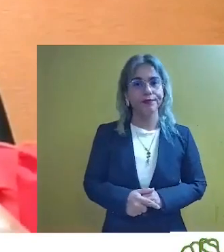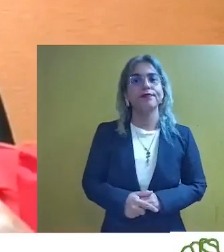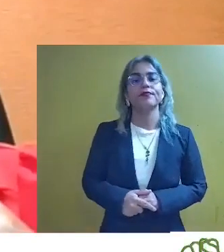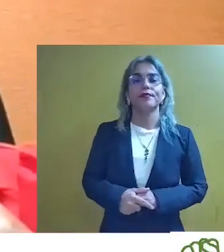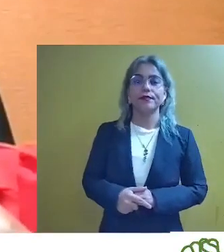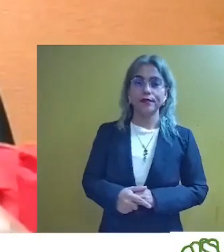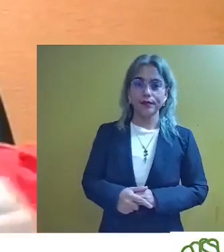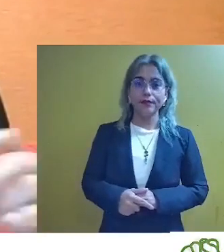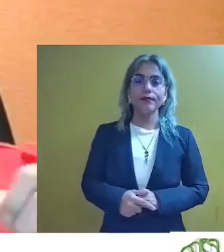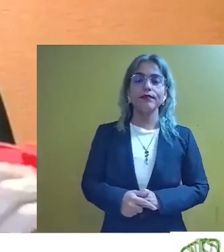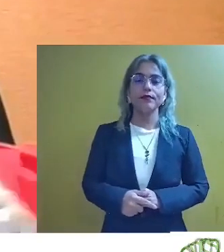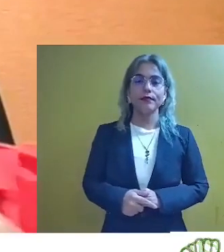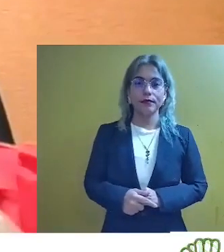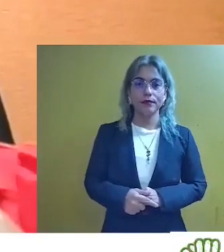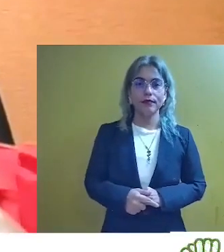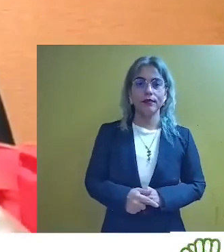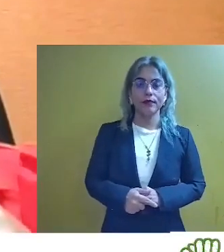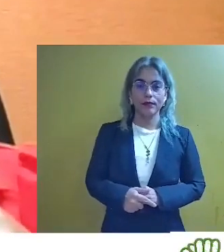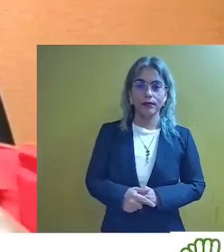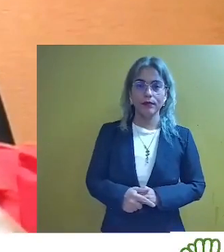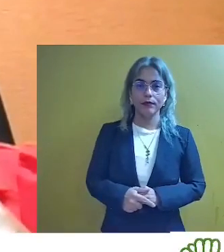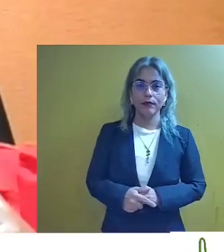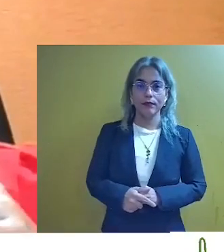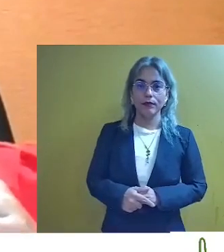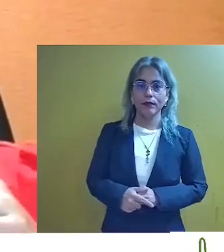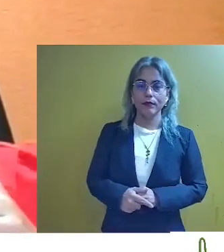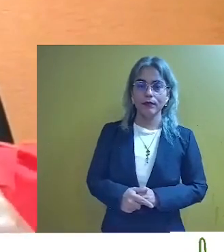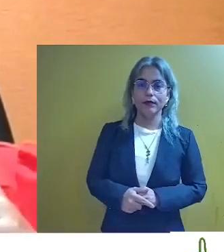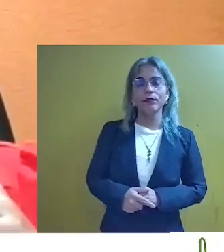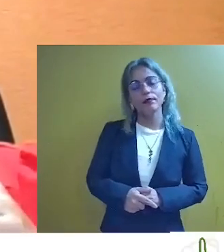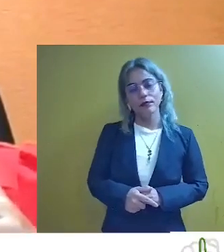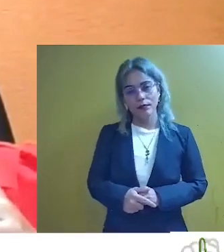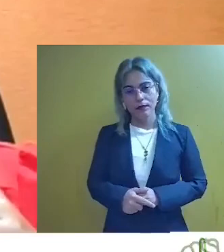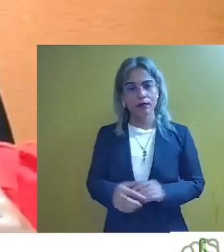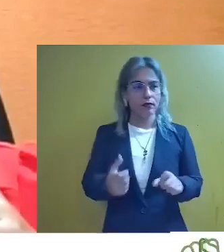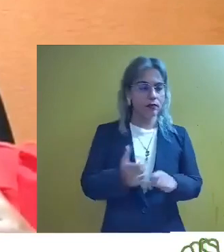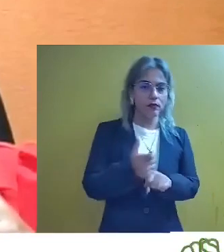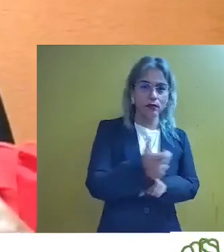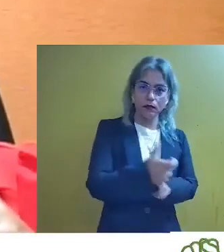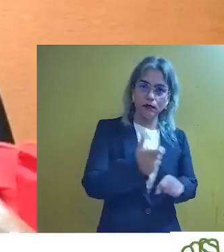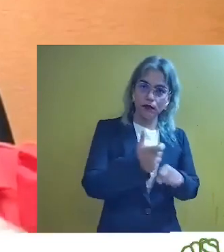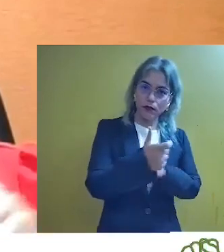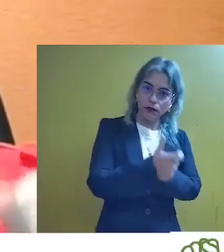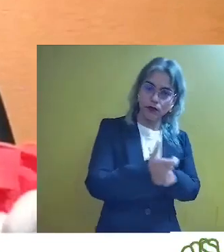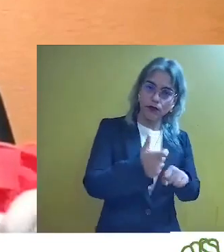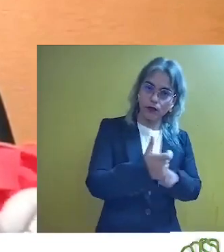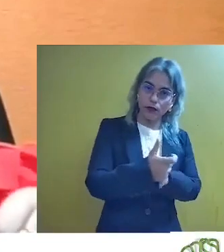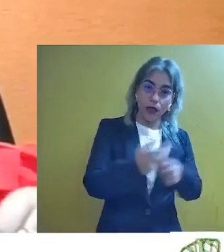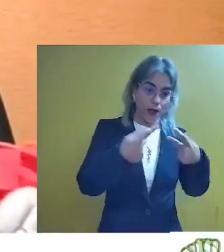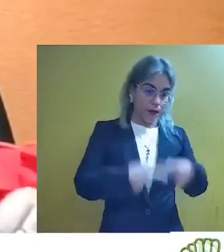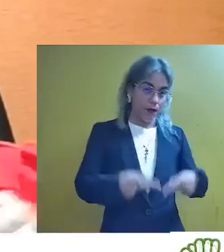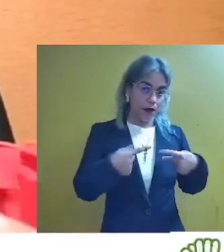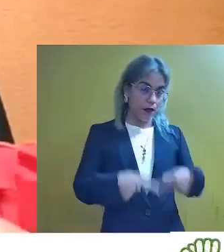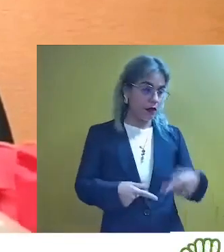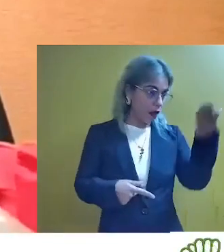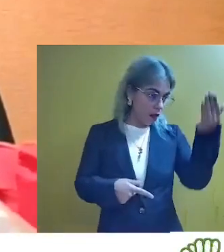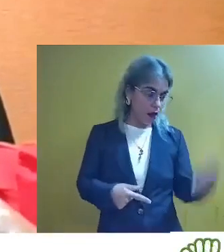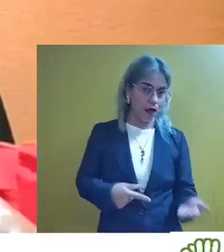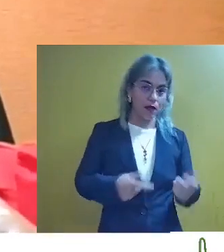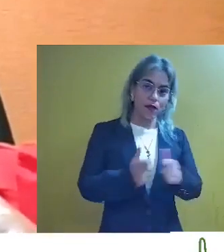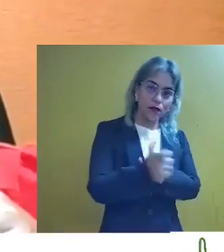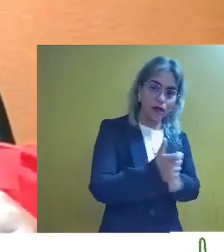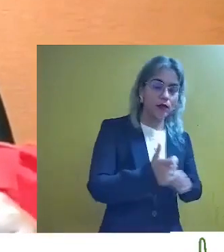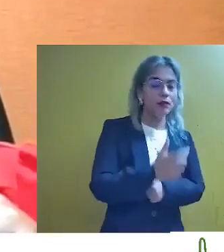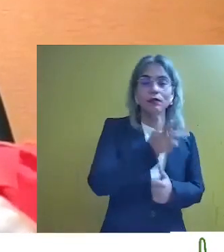que estos pagos como prerrogativas no pueden otorgarse a una persona física. Y